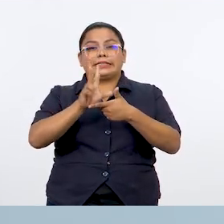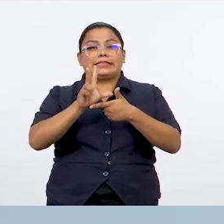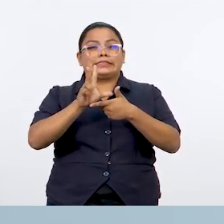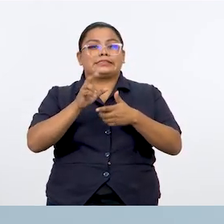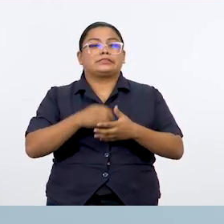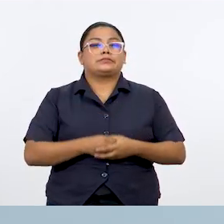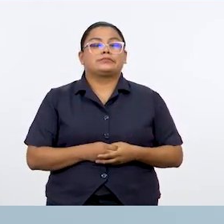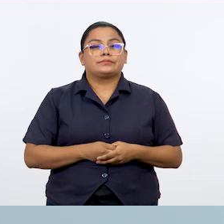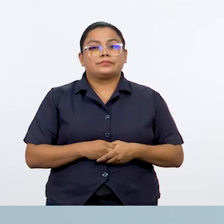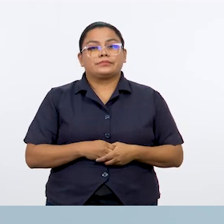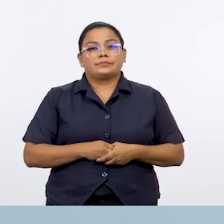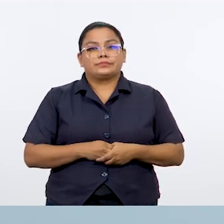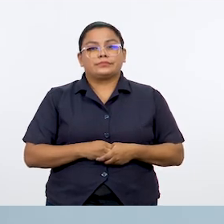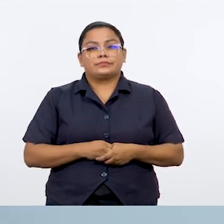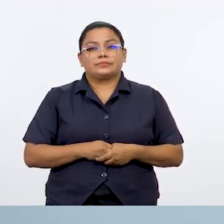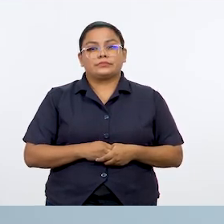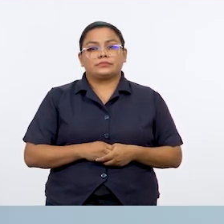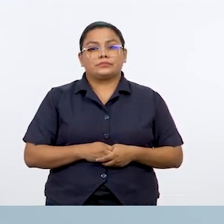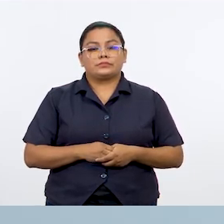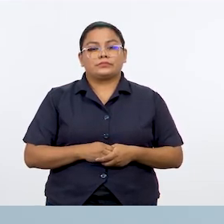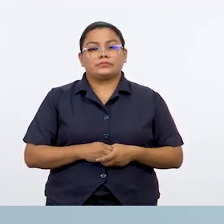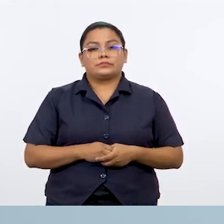entre 3.